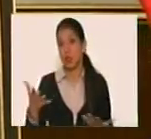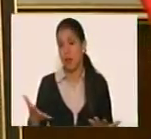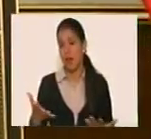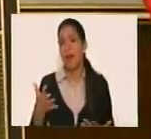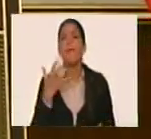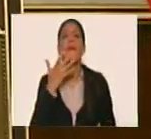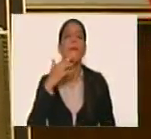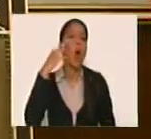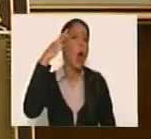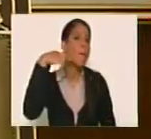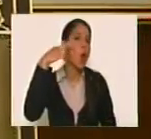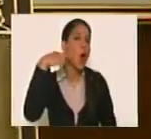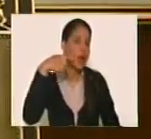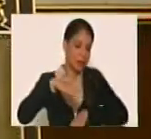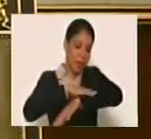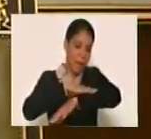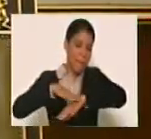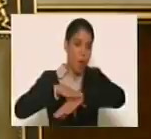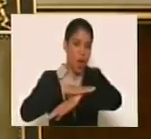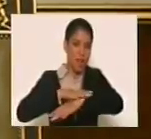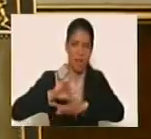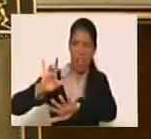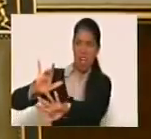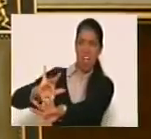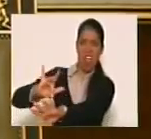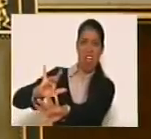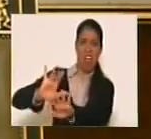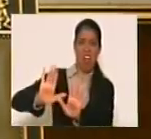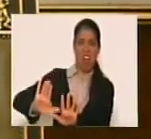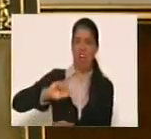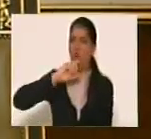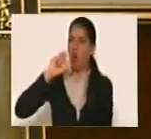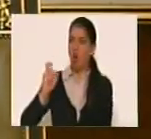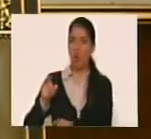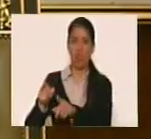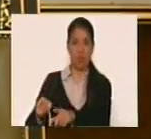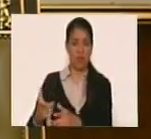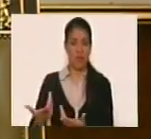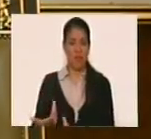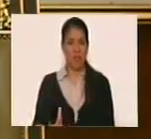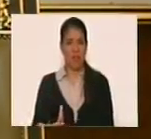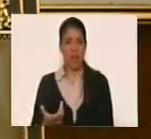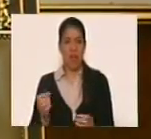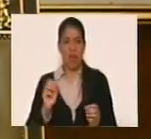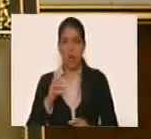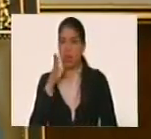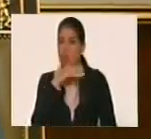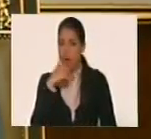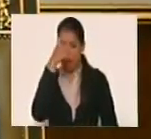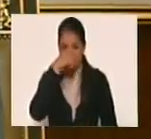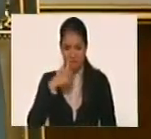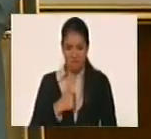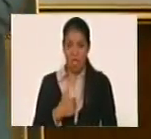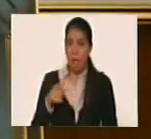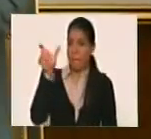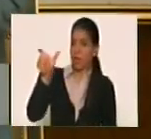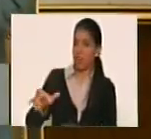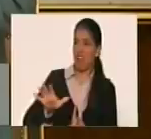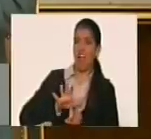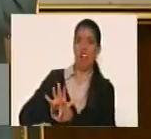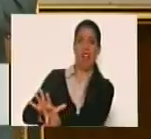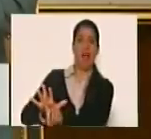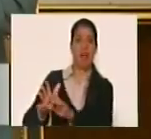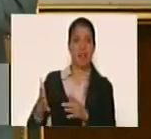racismo, por eso el fascismo, por eso la intolerancia, por eso la exclusión.